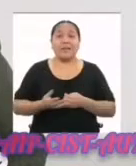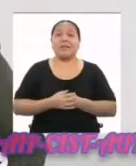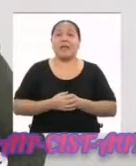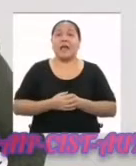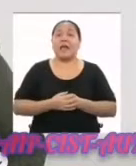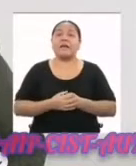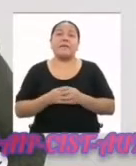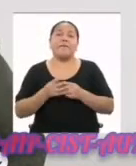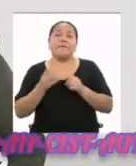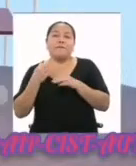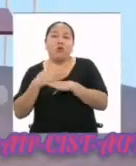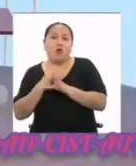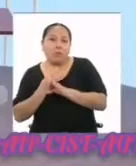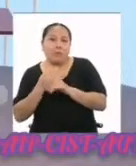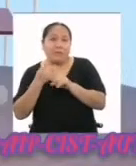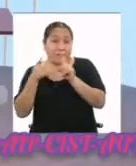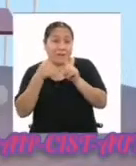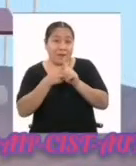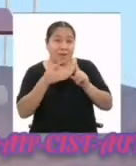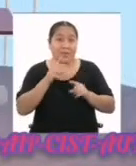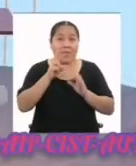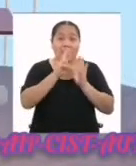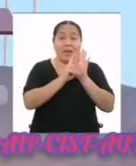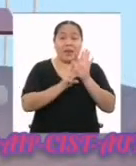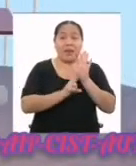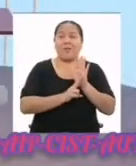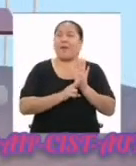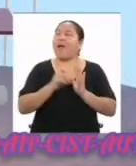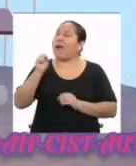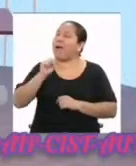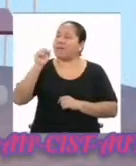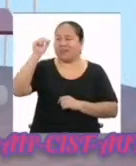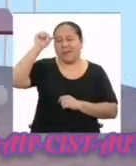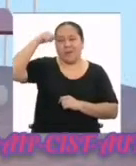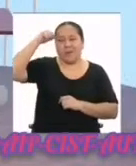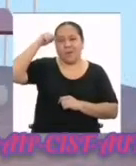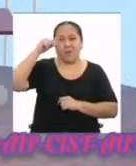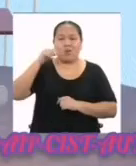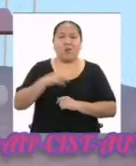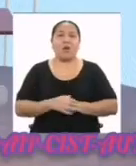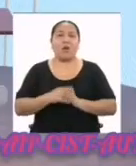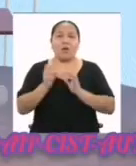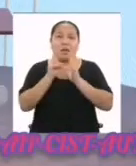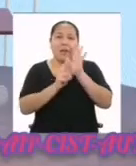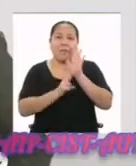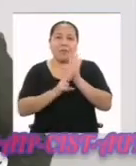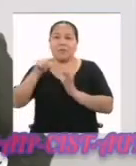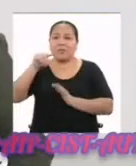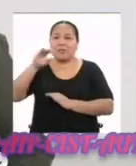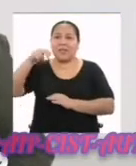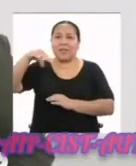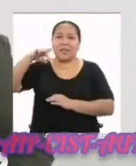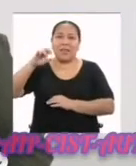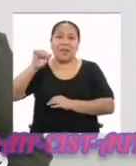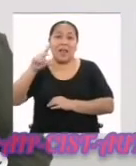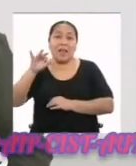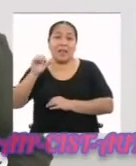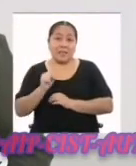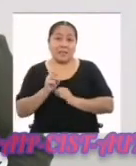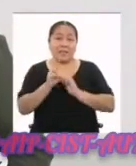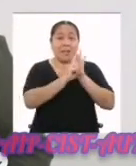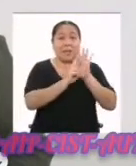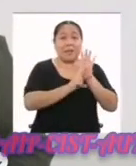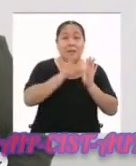tipos de reglamentos. Ah, claro, de eso sí me acuerdo, los generales y los específicos, ¿cierto? Eso mismo,